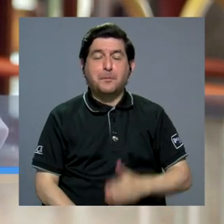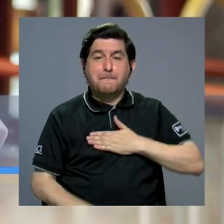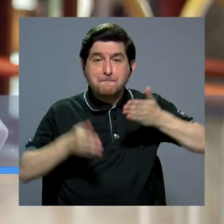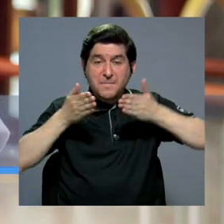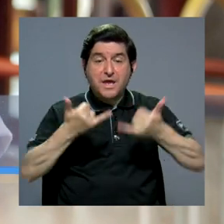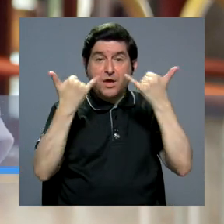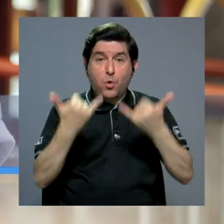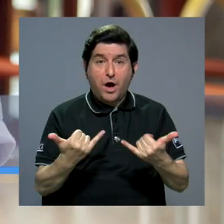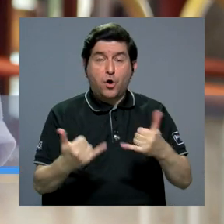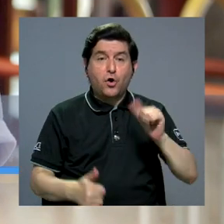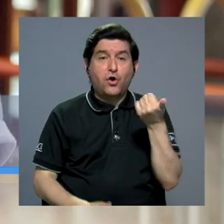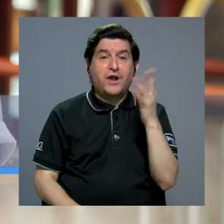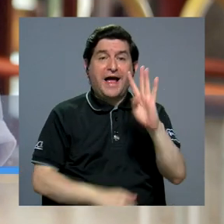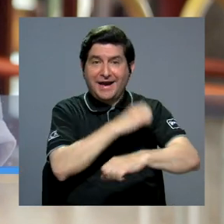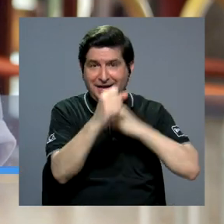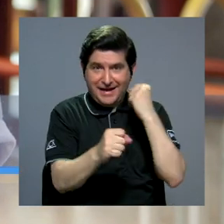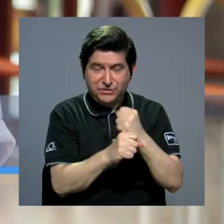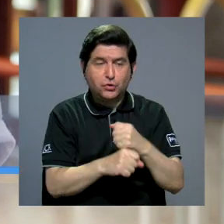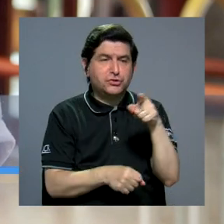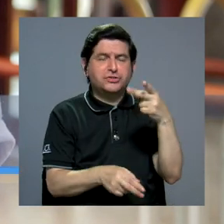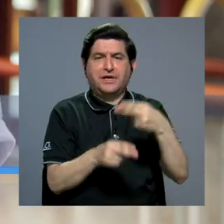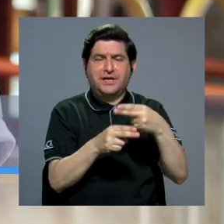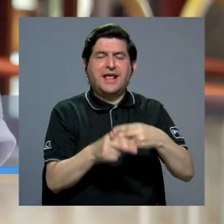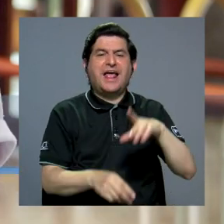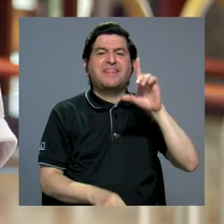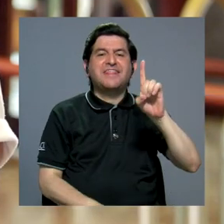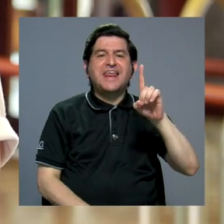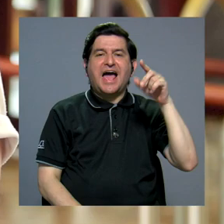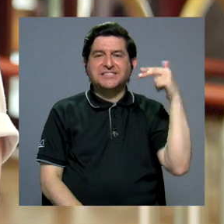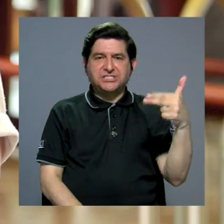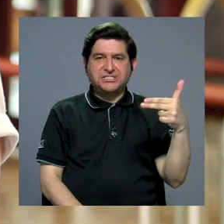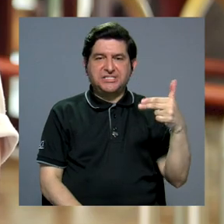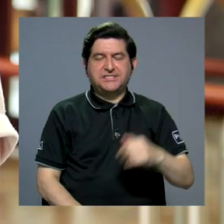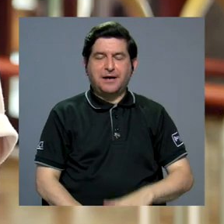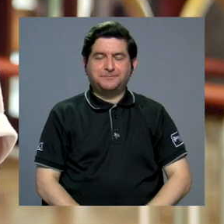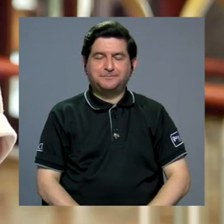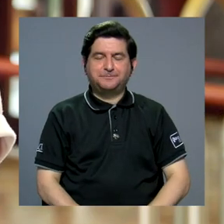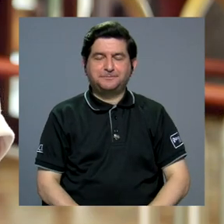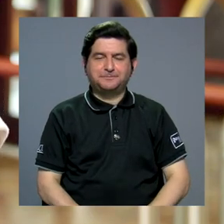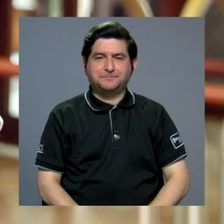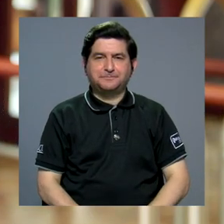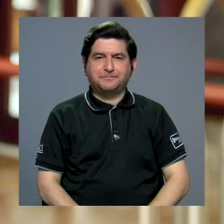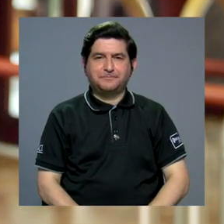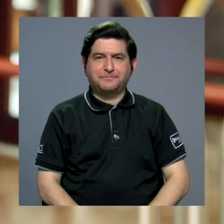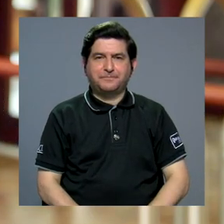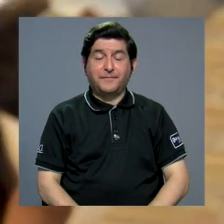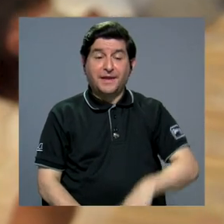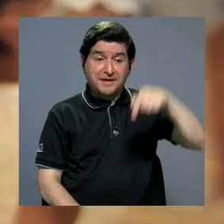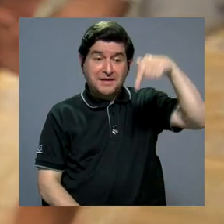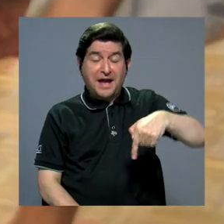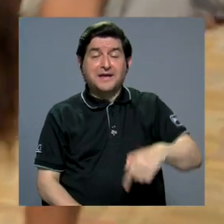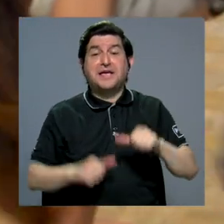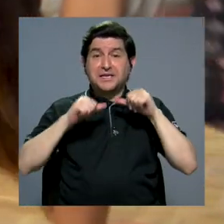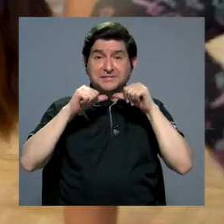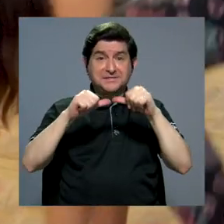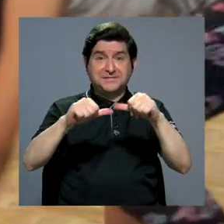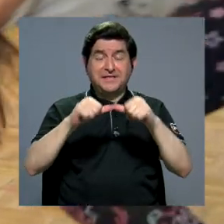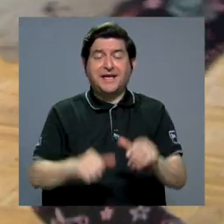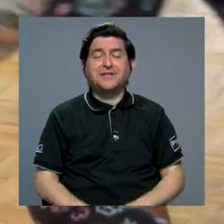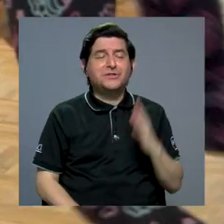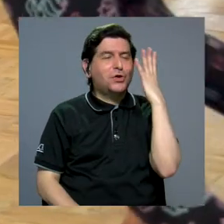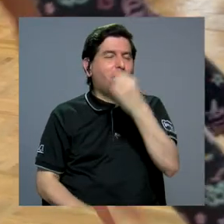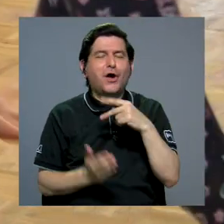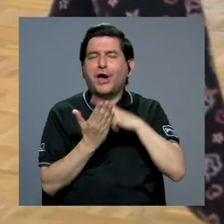hijo ahora tiene 14 años, él se llama Dylan Chinchilla. Y nada, aquí retomando este